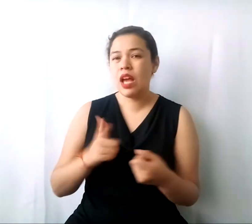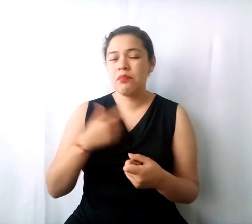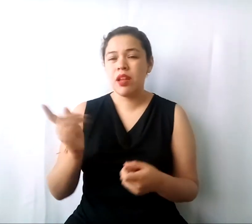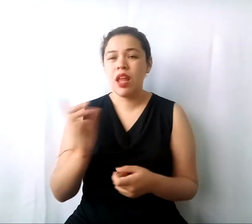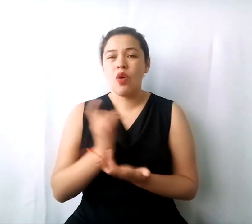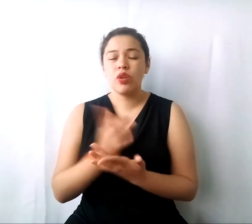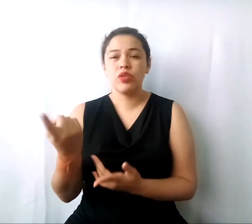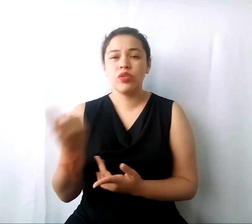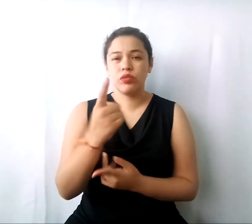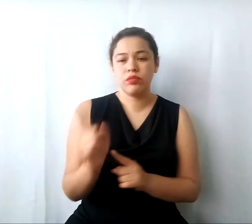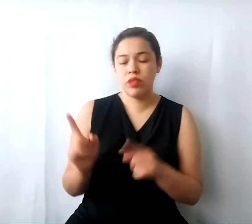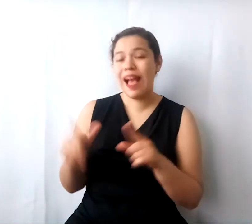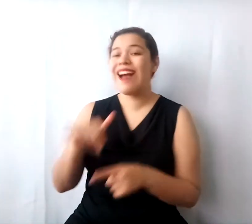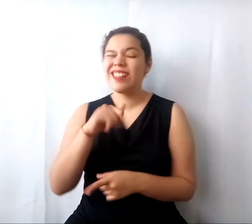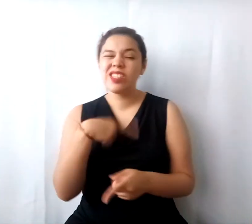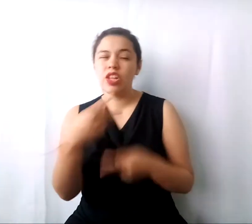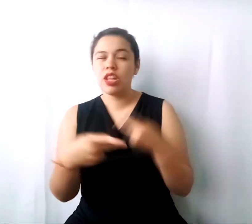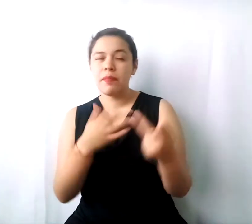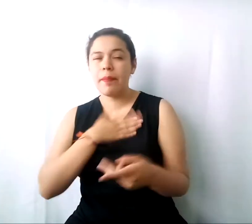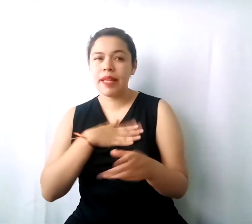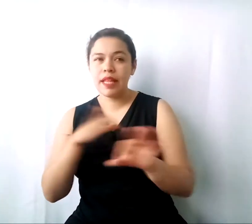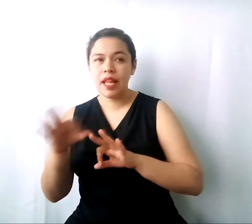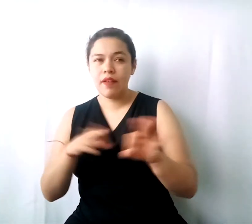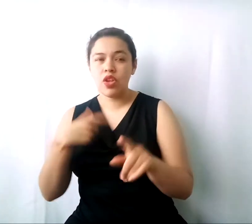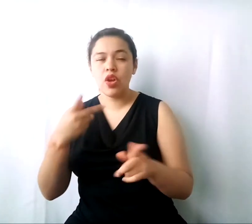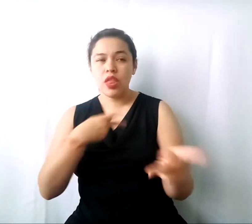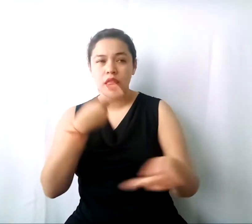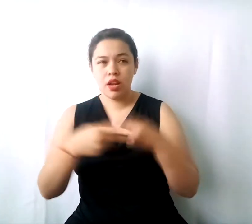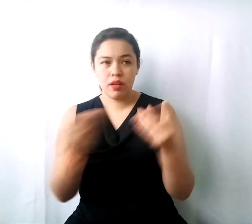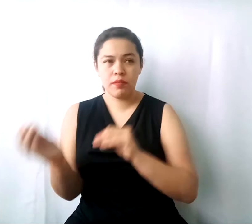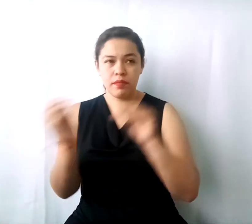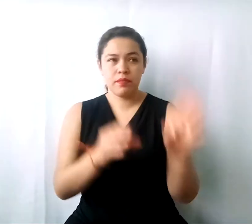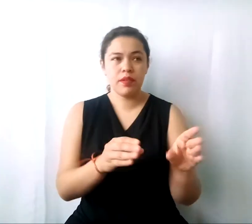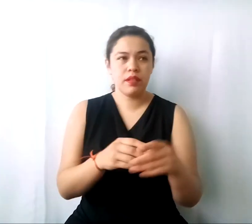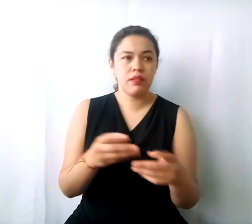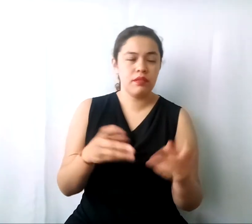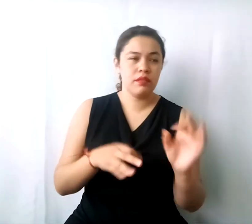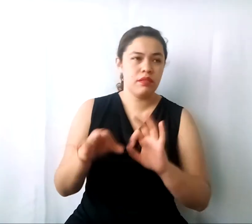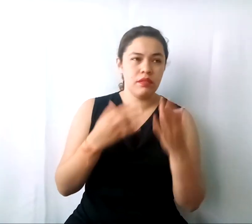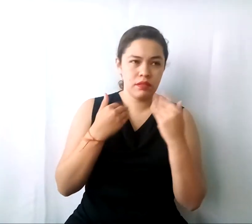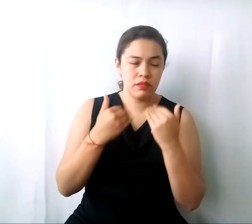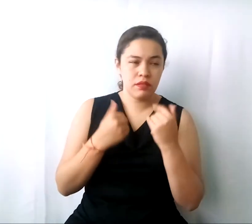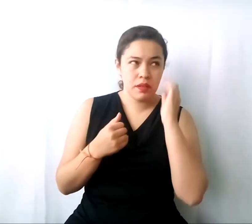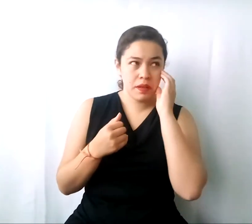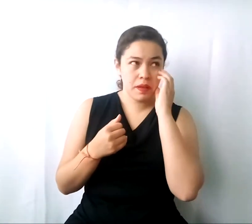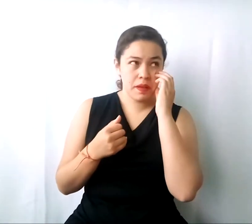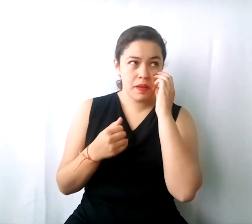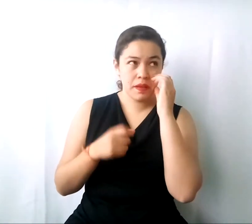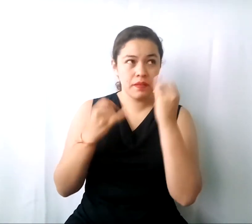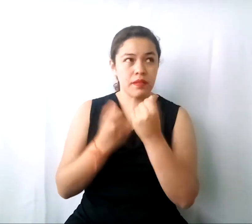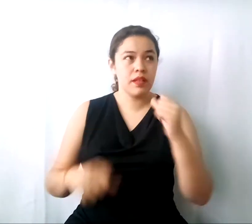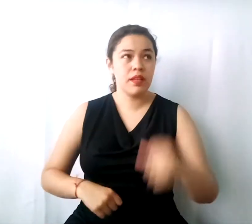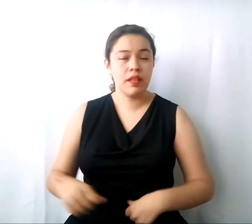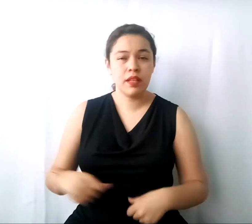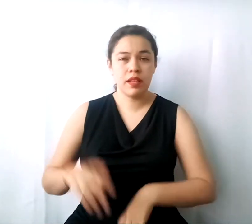se puede haber de subcontratación de servicios especializados porque no hay trabajadores. Pues él mismo, en la actividad empresarial, realiza